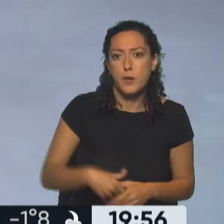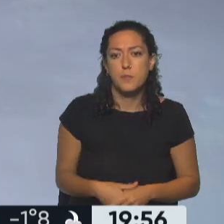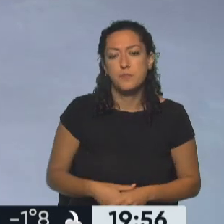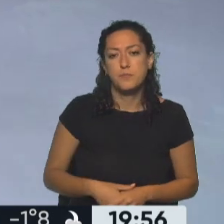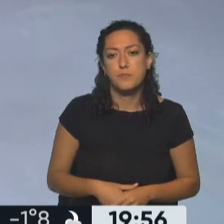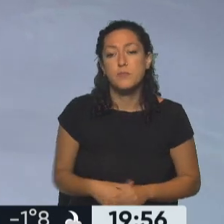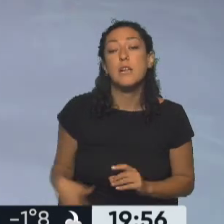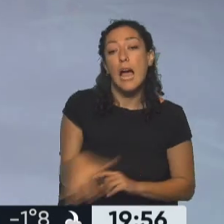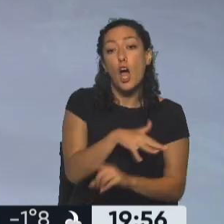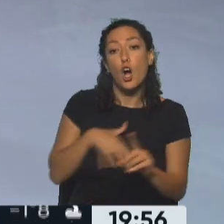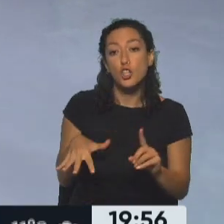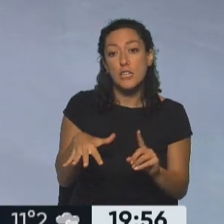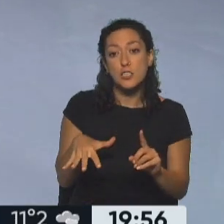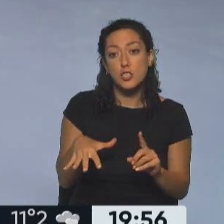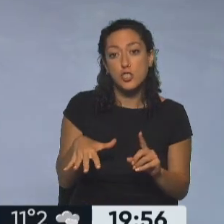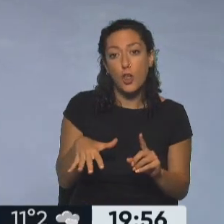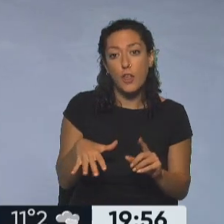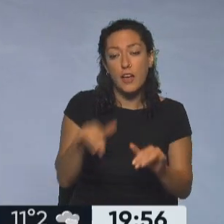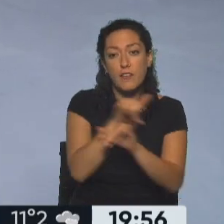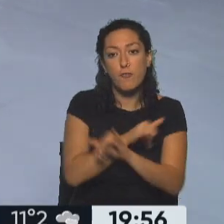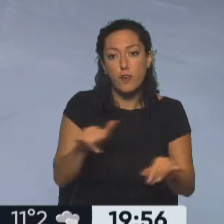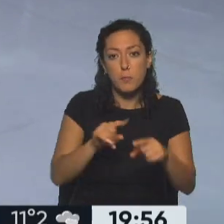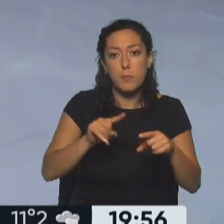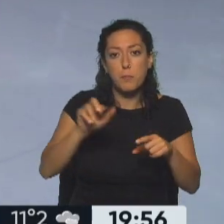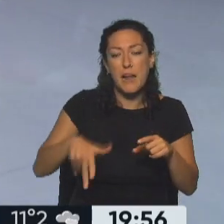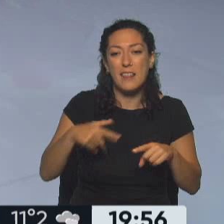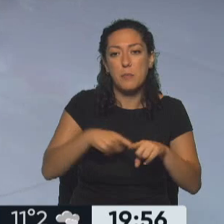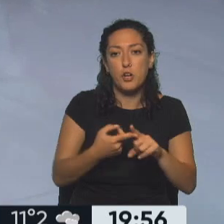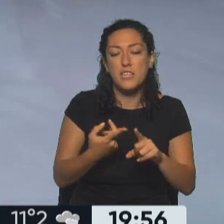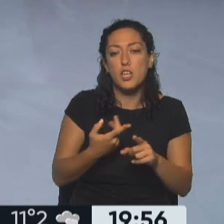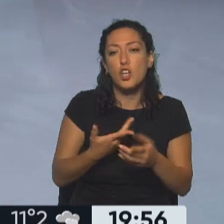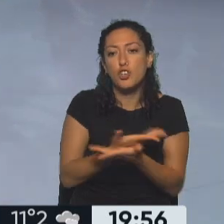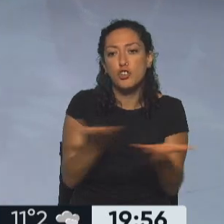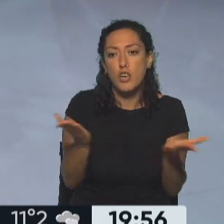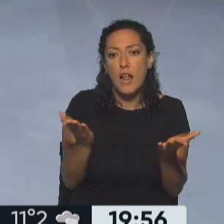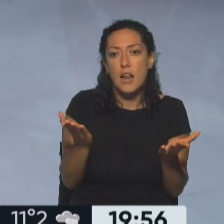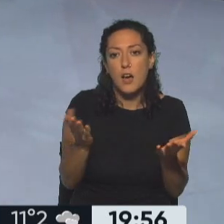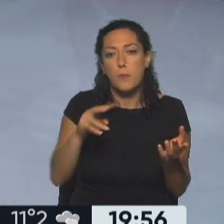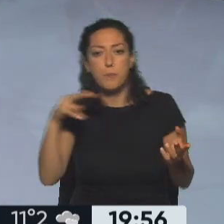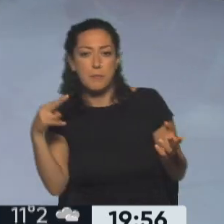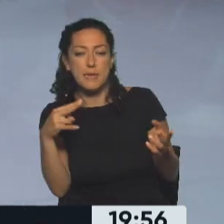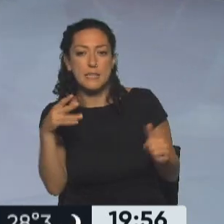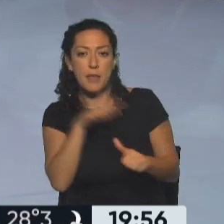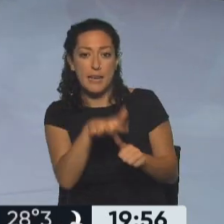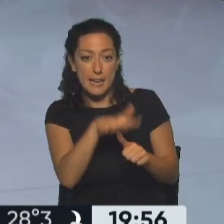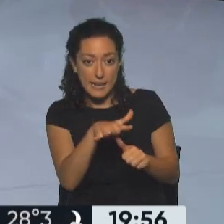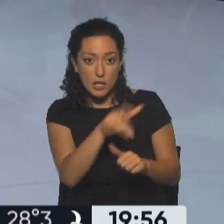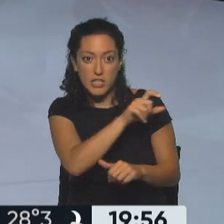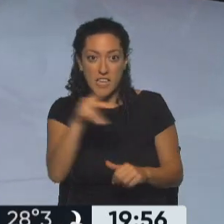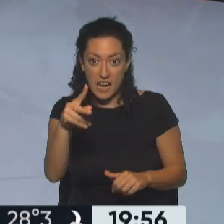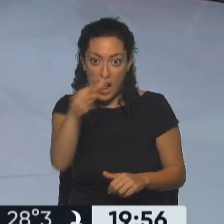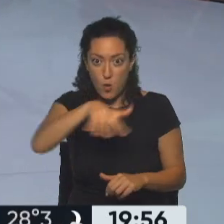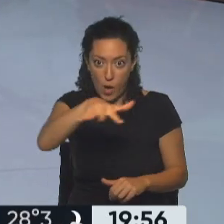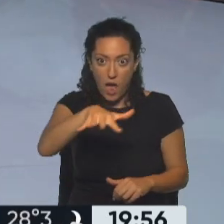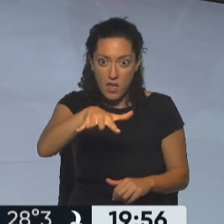En el marco de la presentación de un informe de políticas sociales con perspectiva de género que se realizó en el CCK, en el Centro Cultural Kirchner,